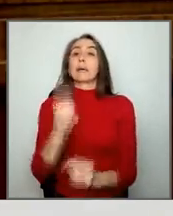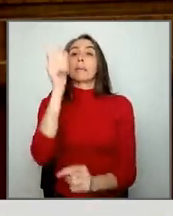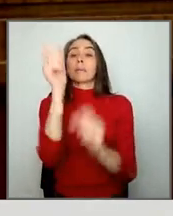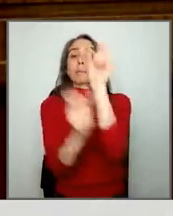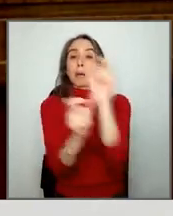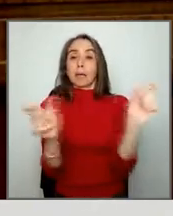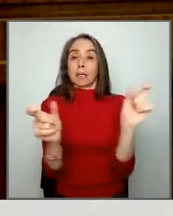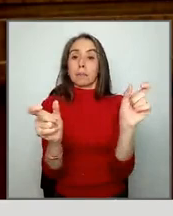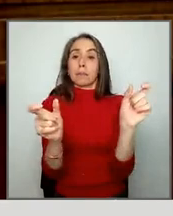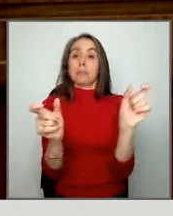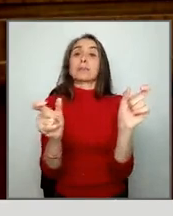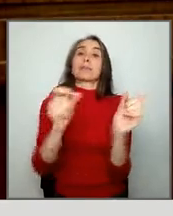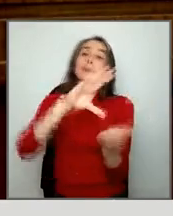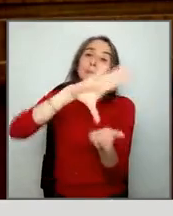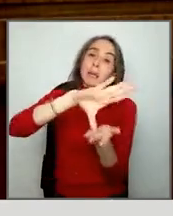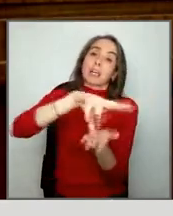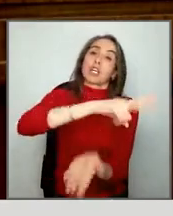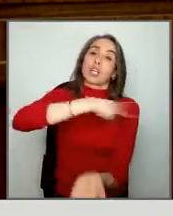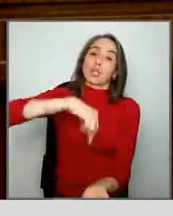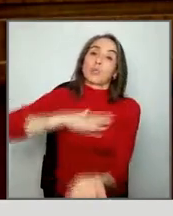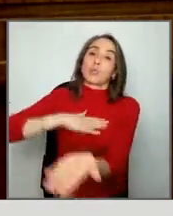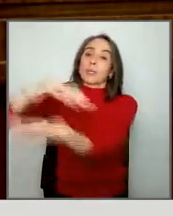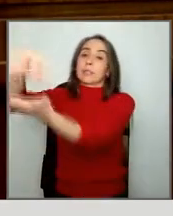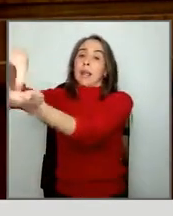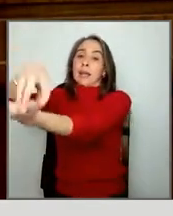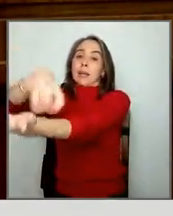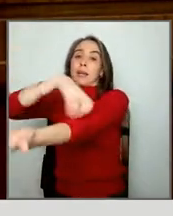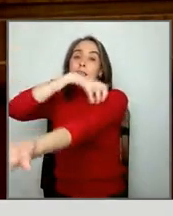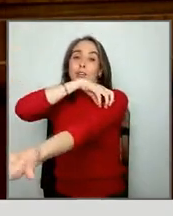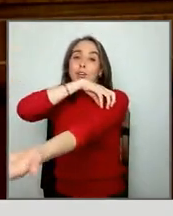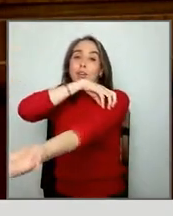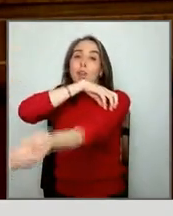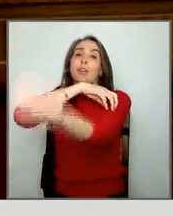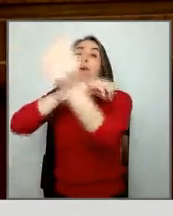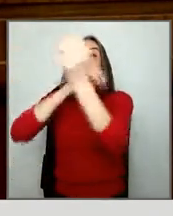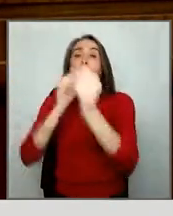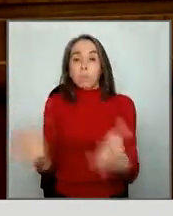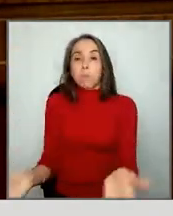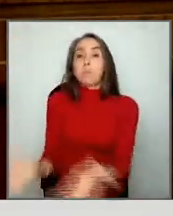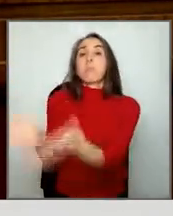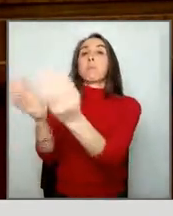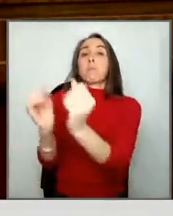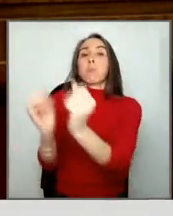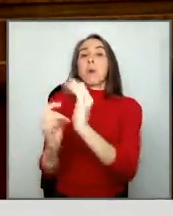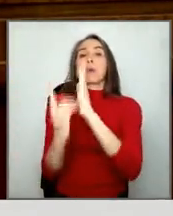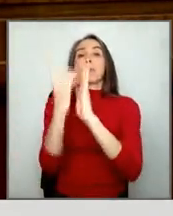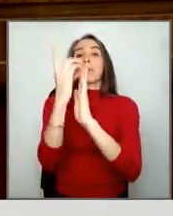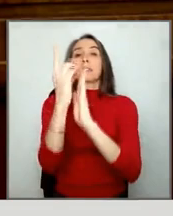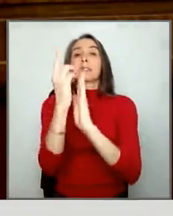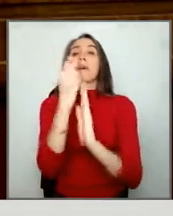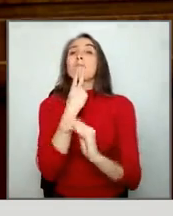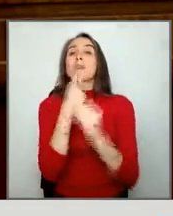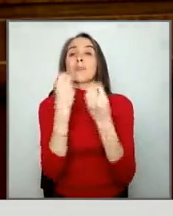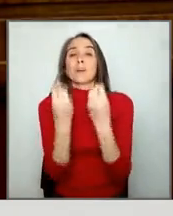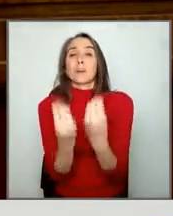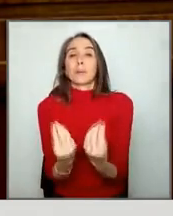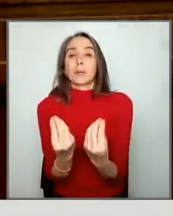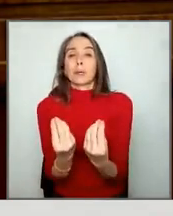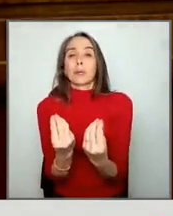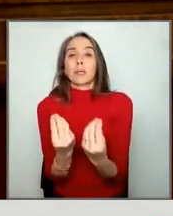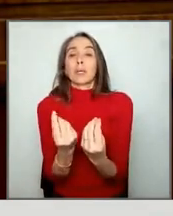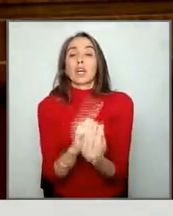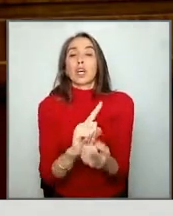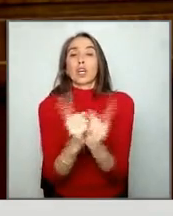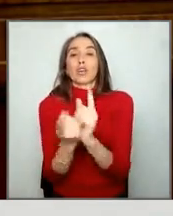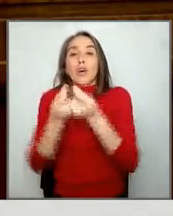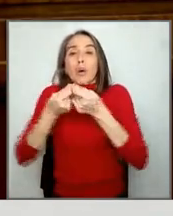regiones y nuestra gente se pueda desarrollar y vivir de buena forma y no en la pobreza